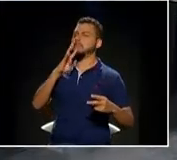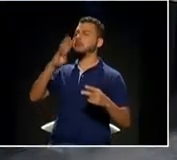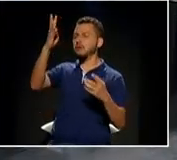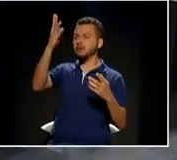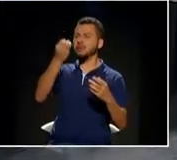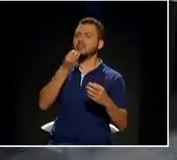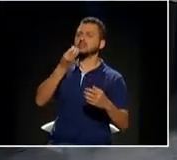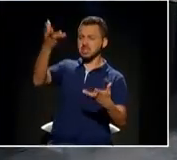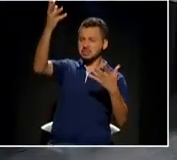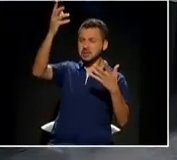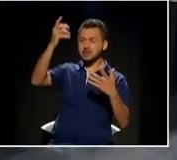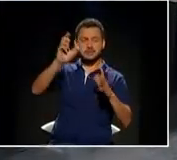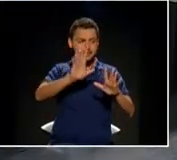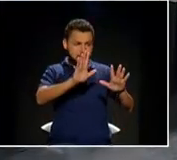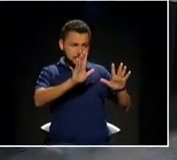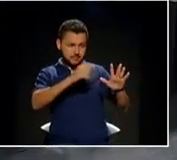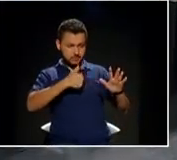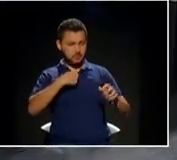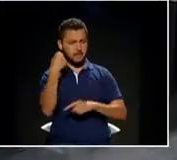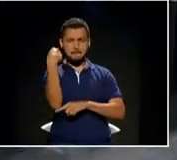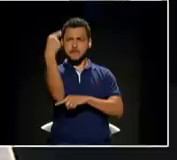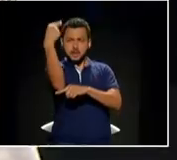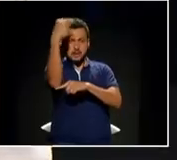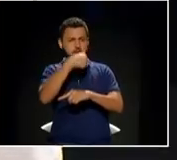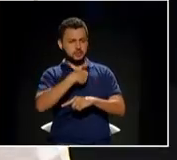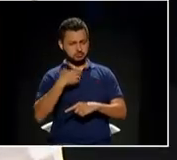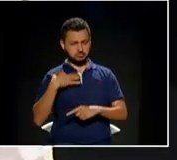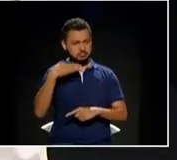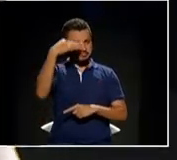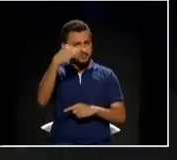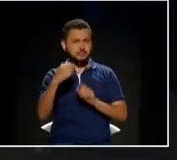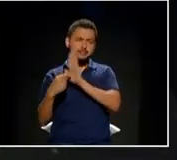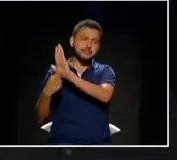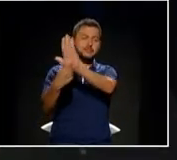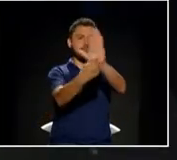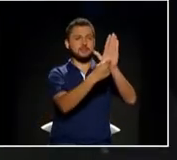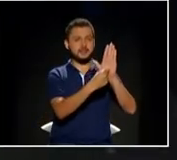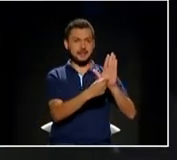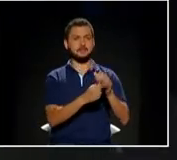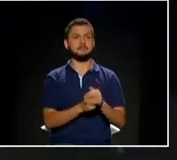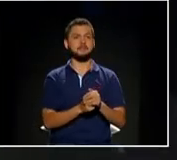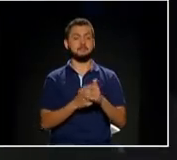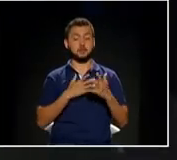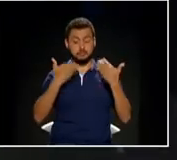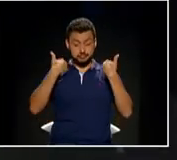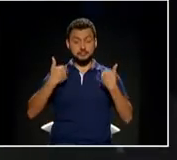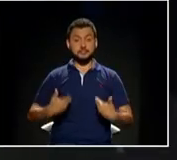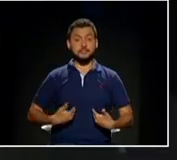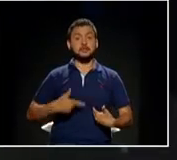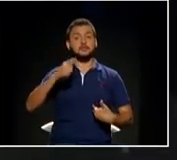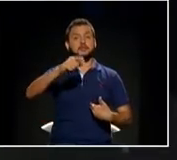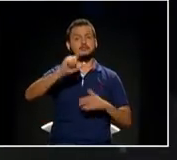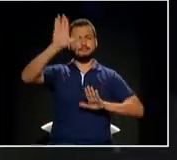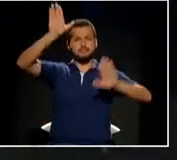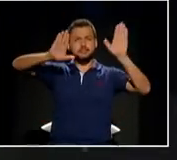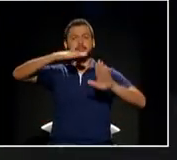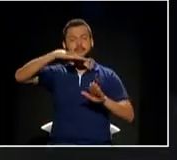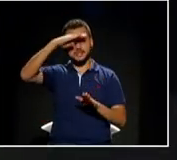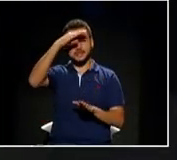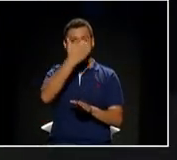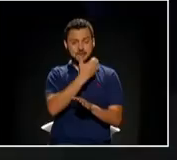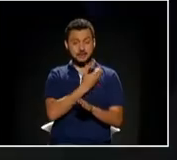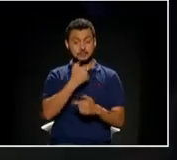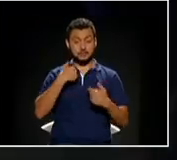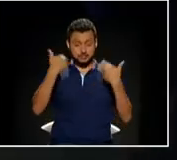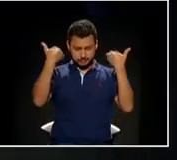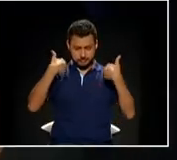de esa manera entiendo claramente que eso se sobrepone con un candidato que genere unidad un alcalde que n de unión en esta ciudad